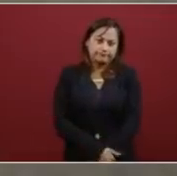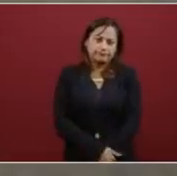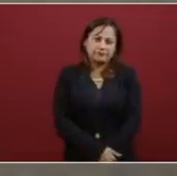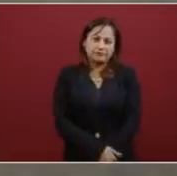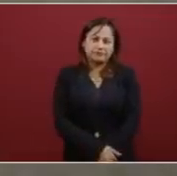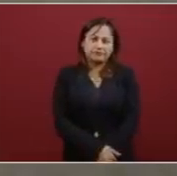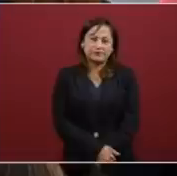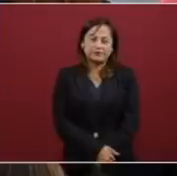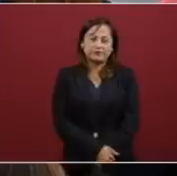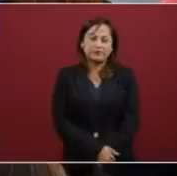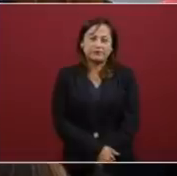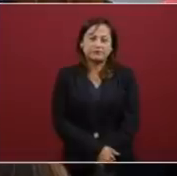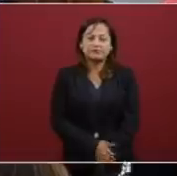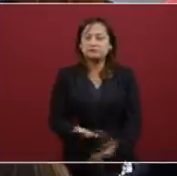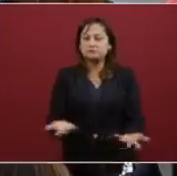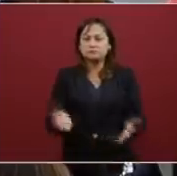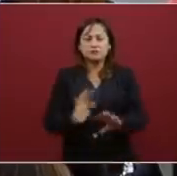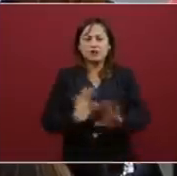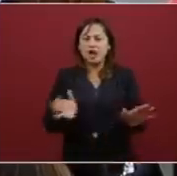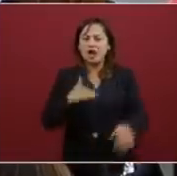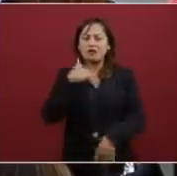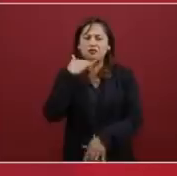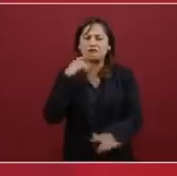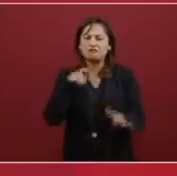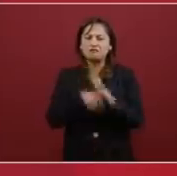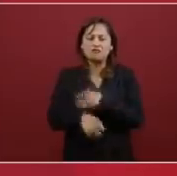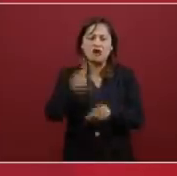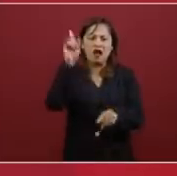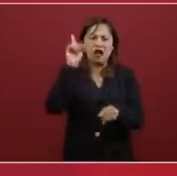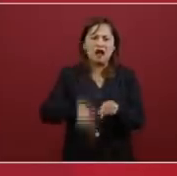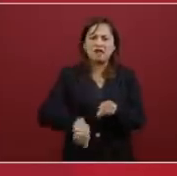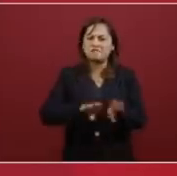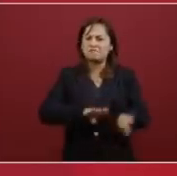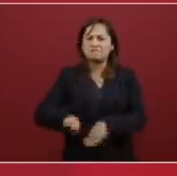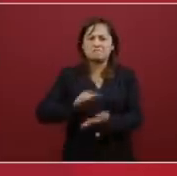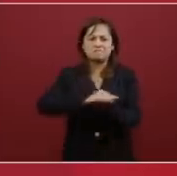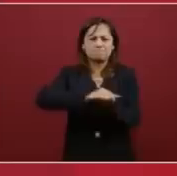se acaba la corrupción en todo. Y si